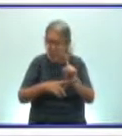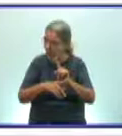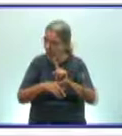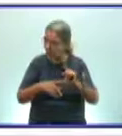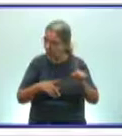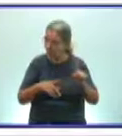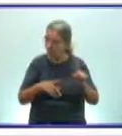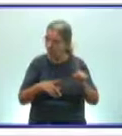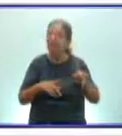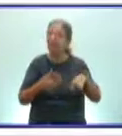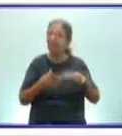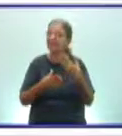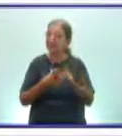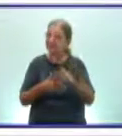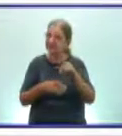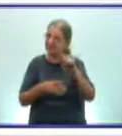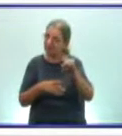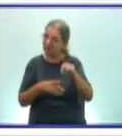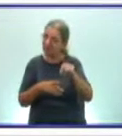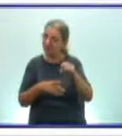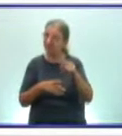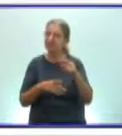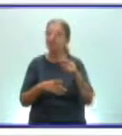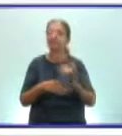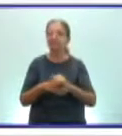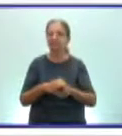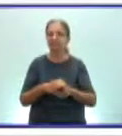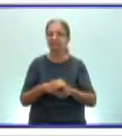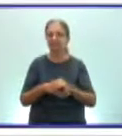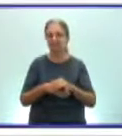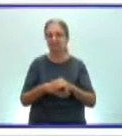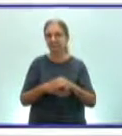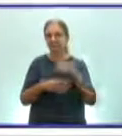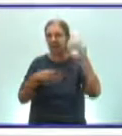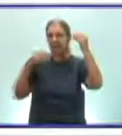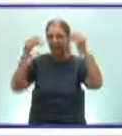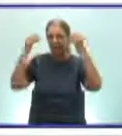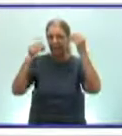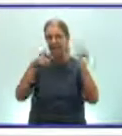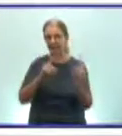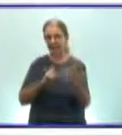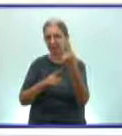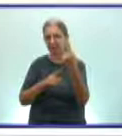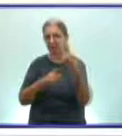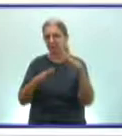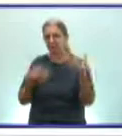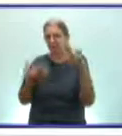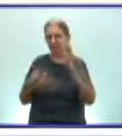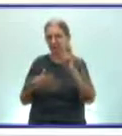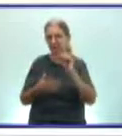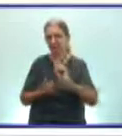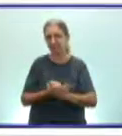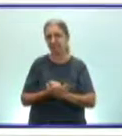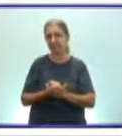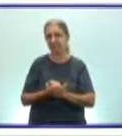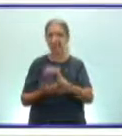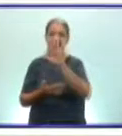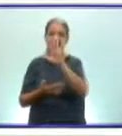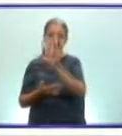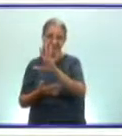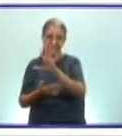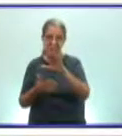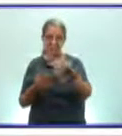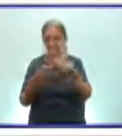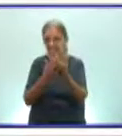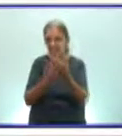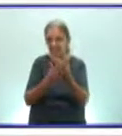presentando en esta actividad. Vamos a analizar la primera condición. Durante 5 días la